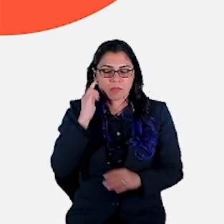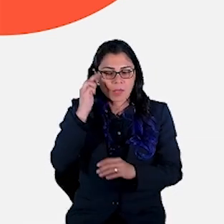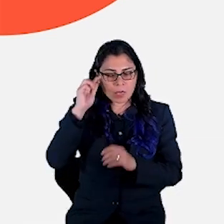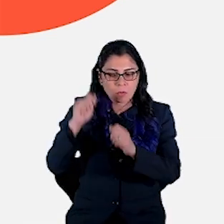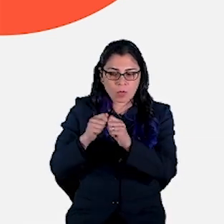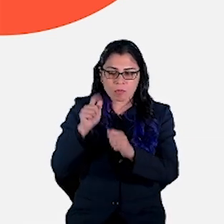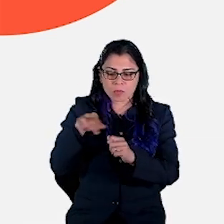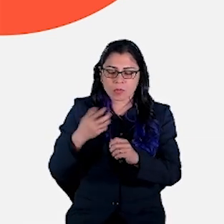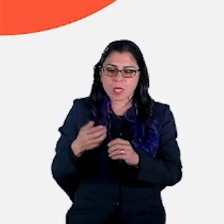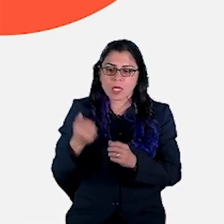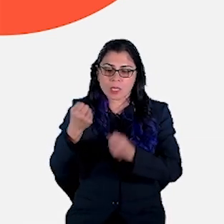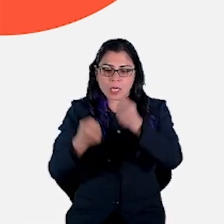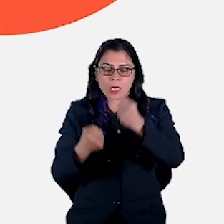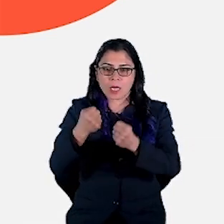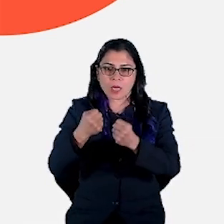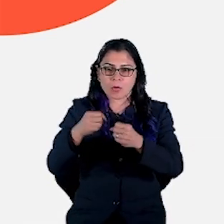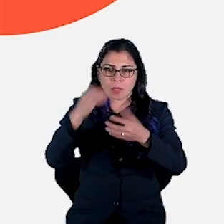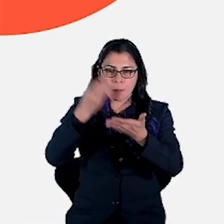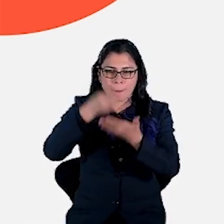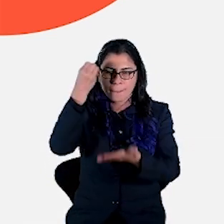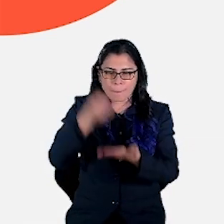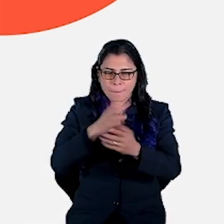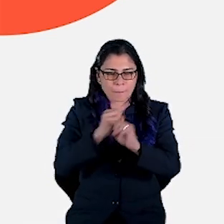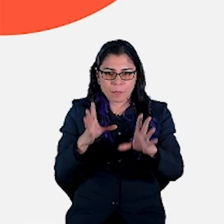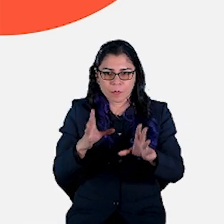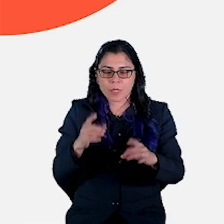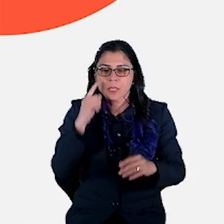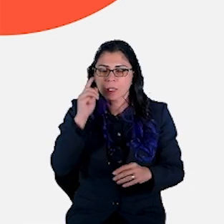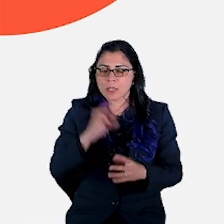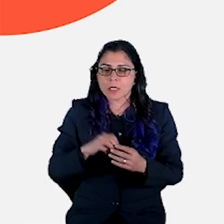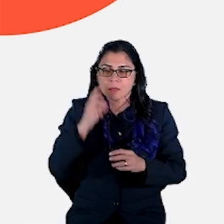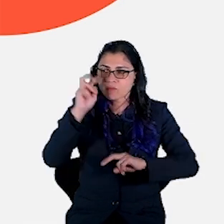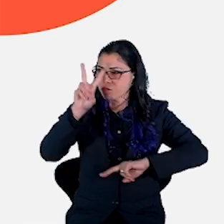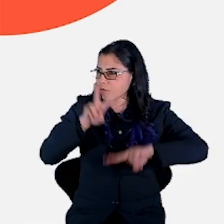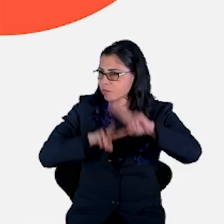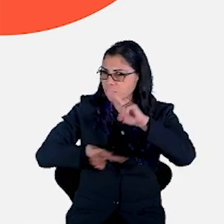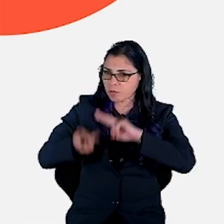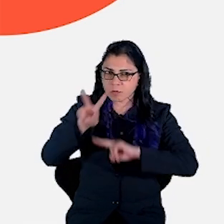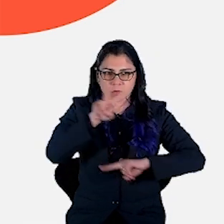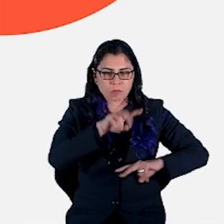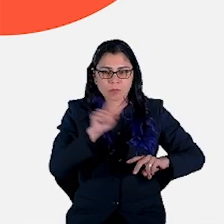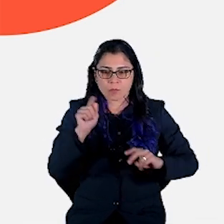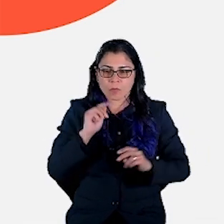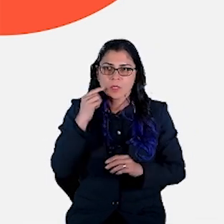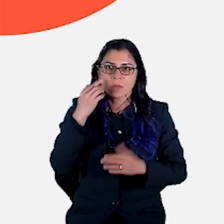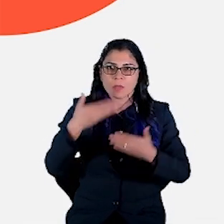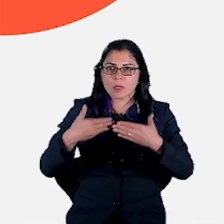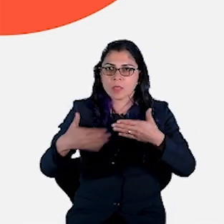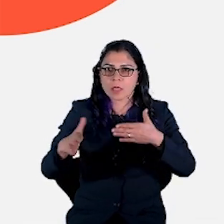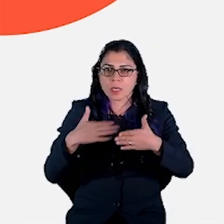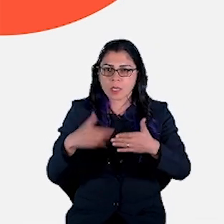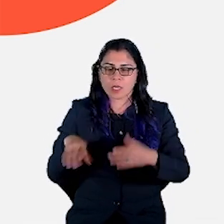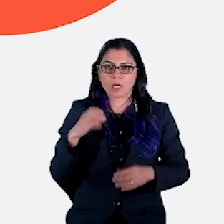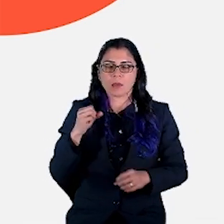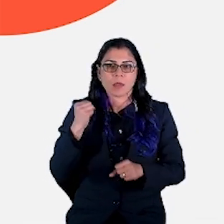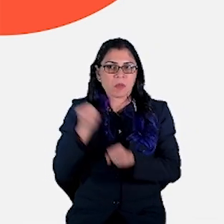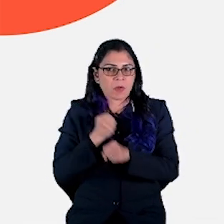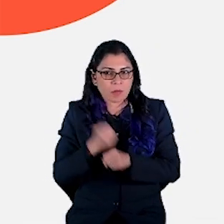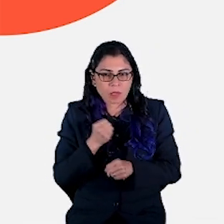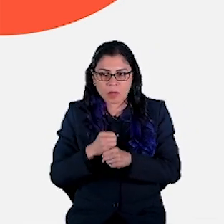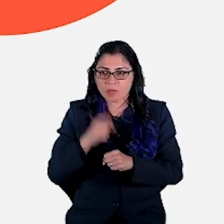permite que corras paralelo al Canal en vistas magníficas del canal eh bes operación